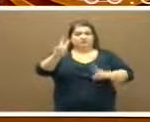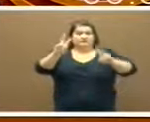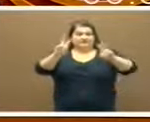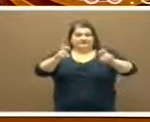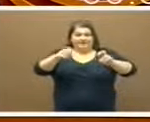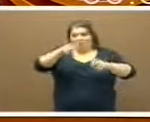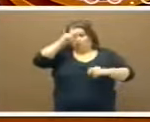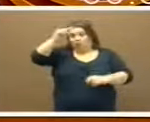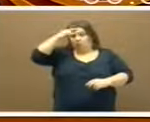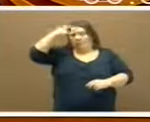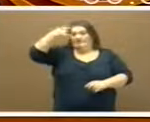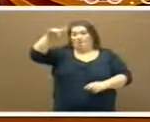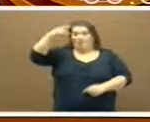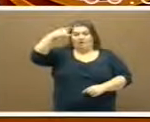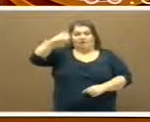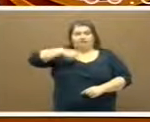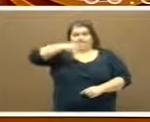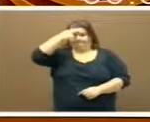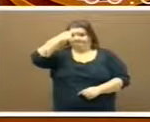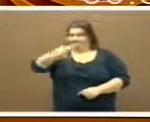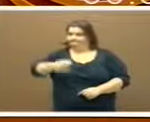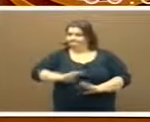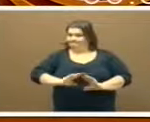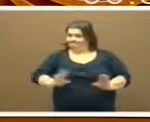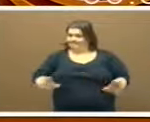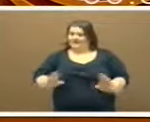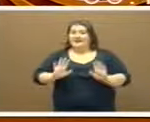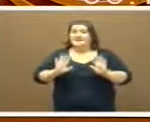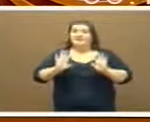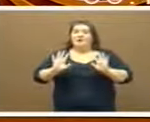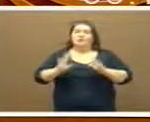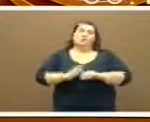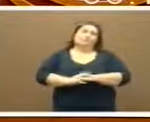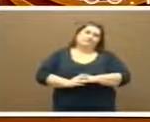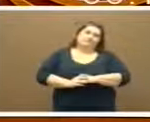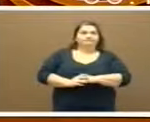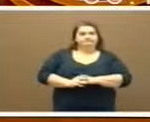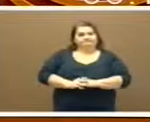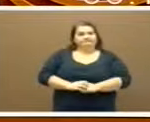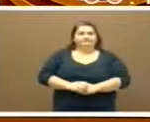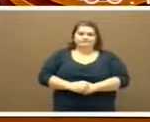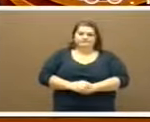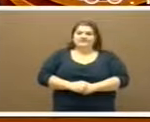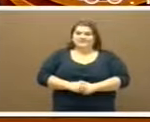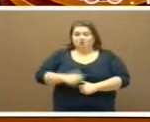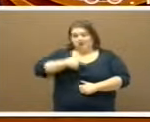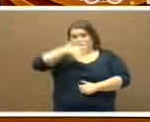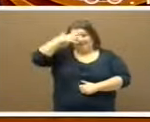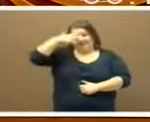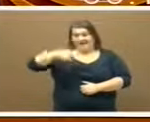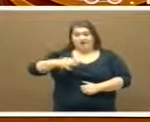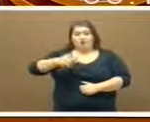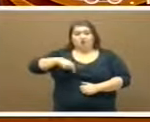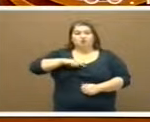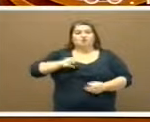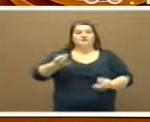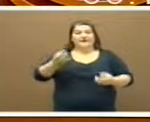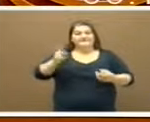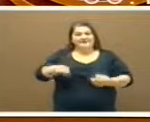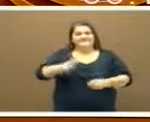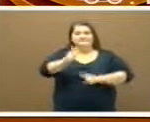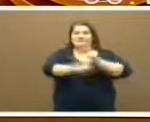a la cultura taurina se refiere, pero, hombre, yo creo que hay que ser también